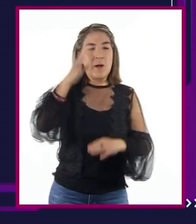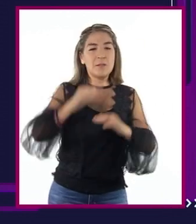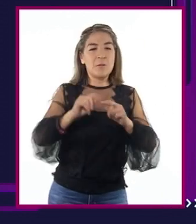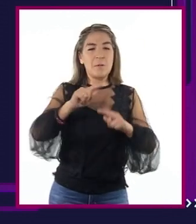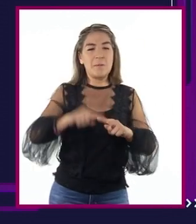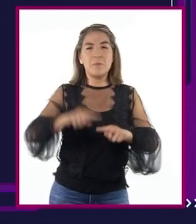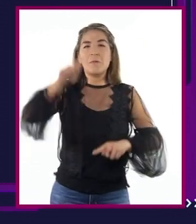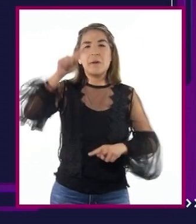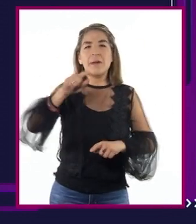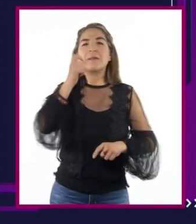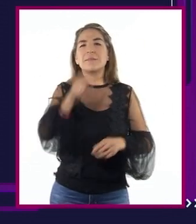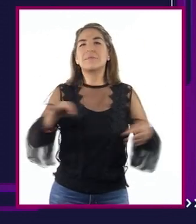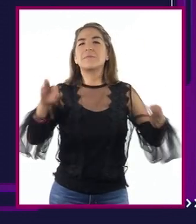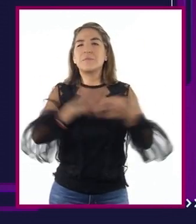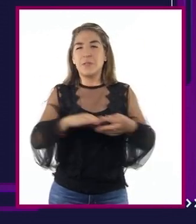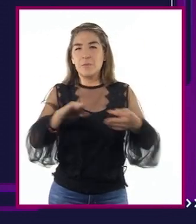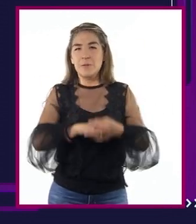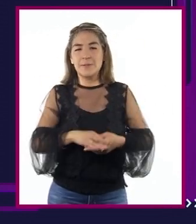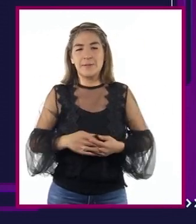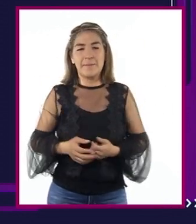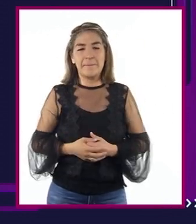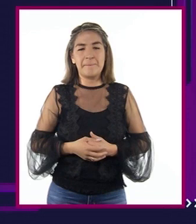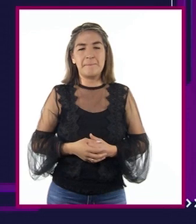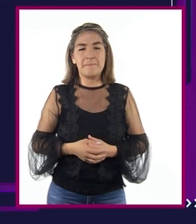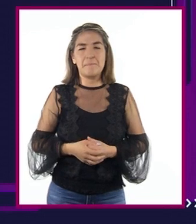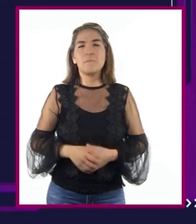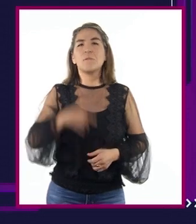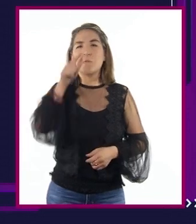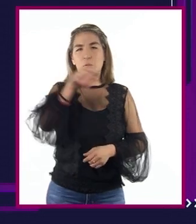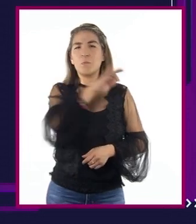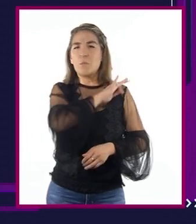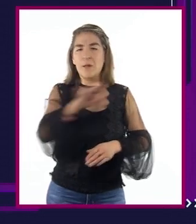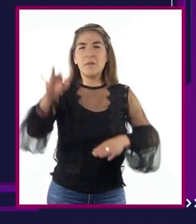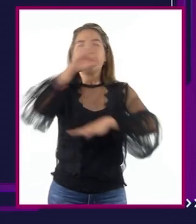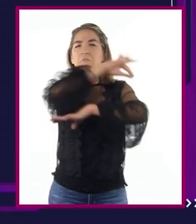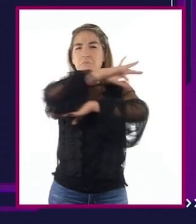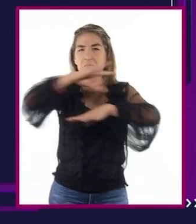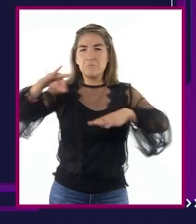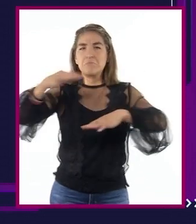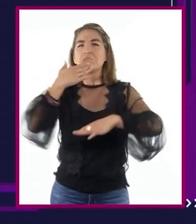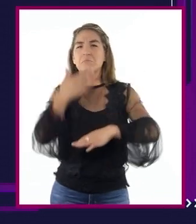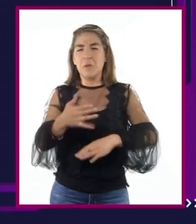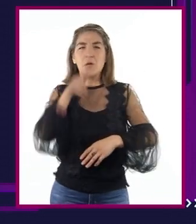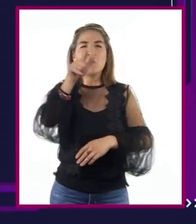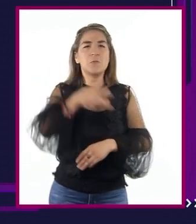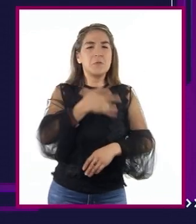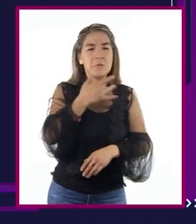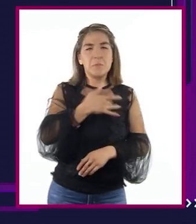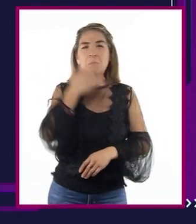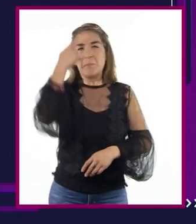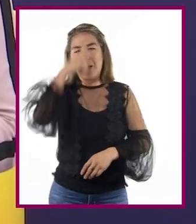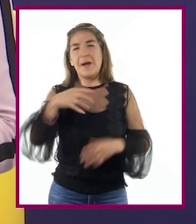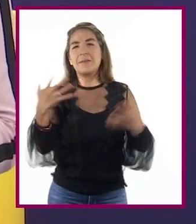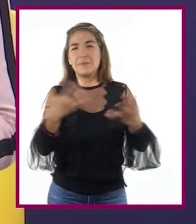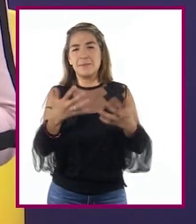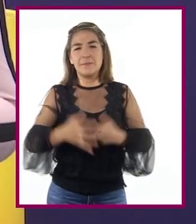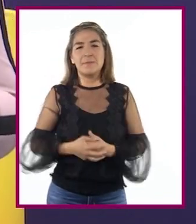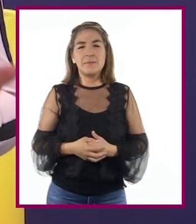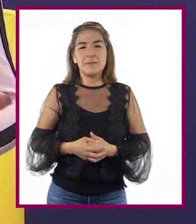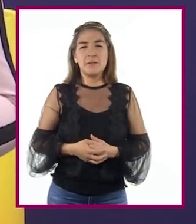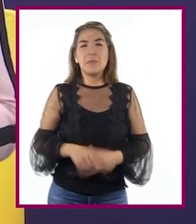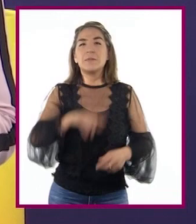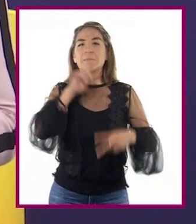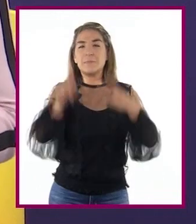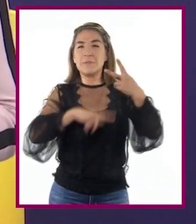determinen su frecuencia absoluta. Pueden hacer trazos adicionales si lo consideran necesario.